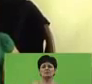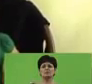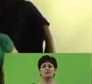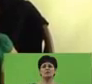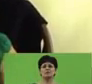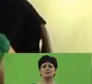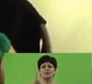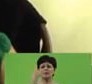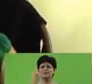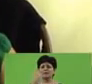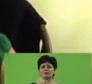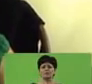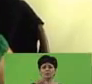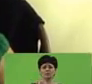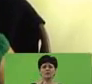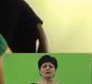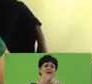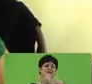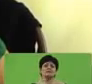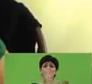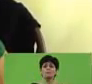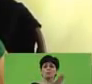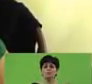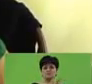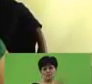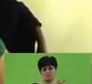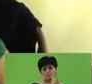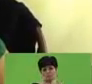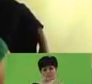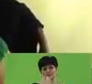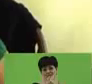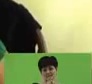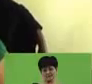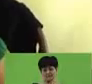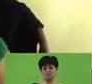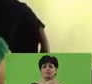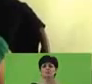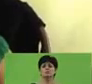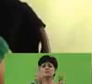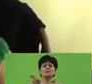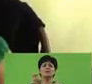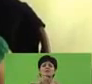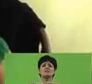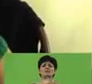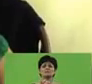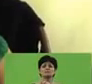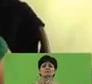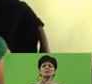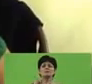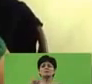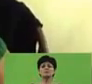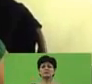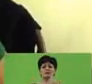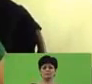descubrir en estas propuestas de María Elena y de Silvina, que tienen que ver con la sexualidad y la diversidad